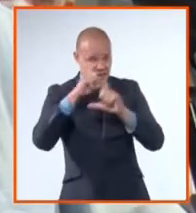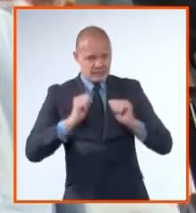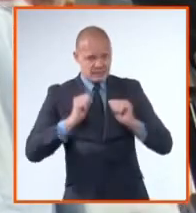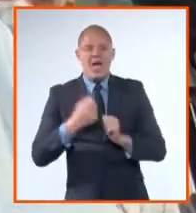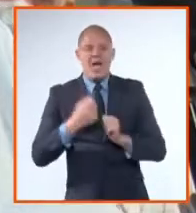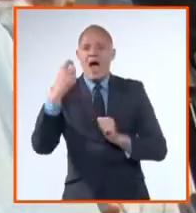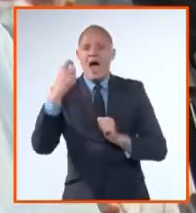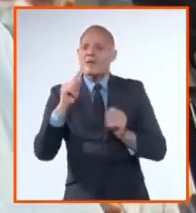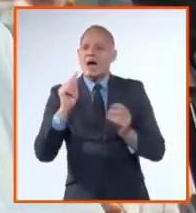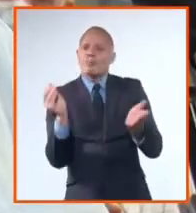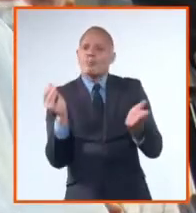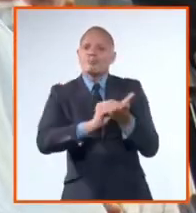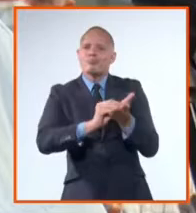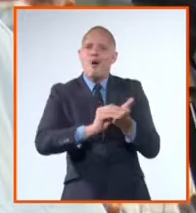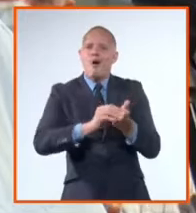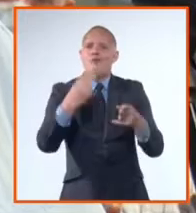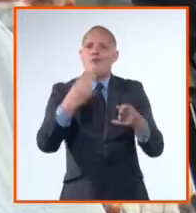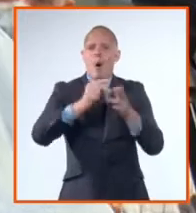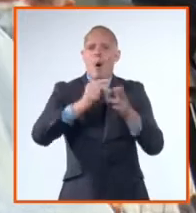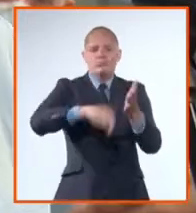como